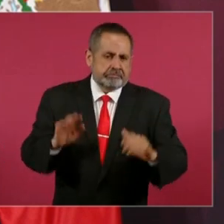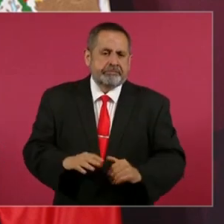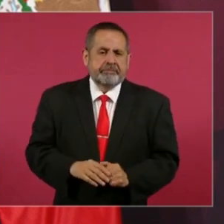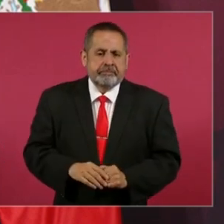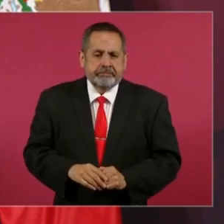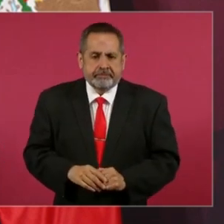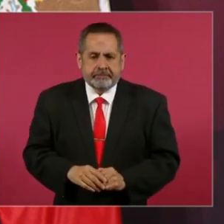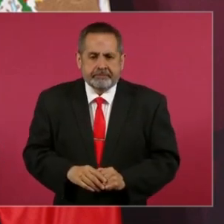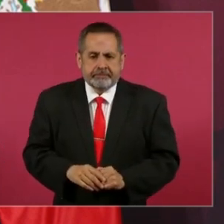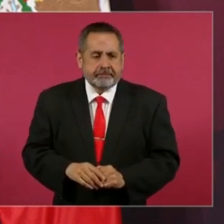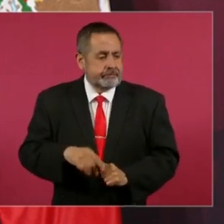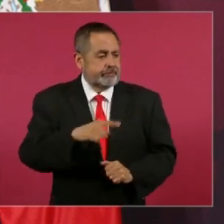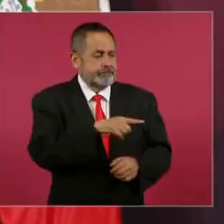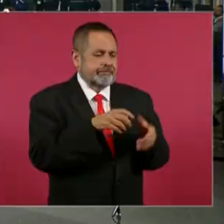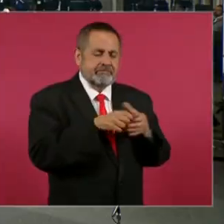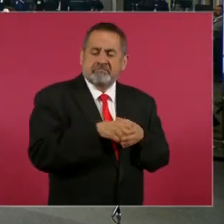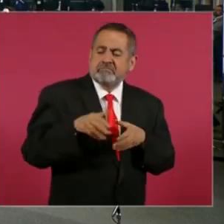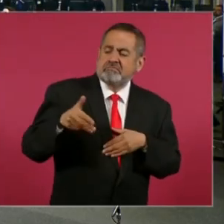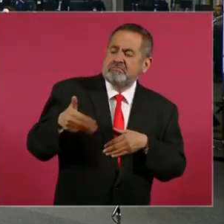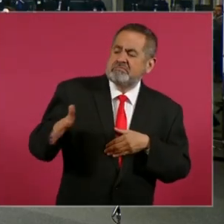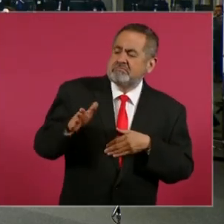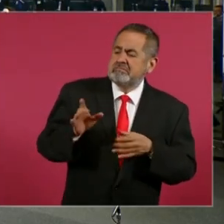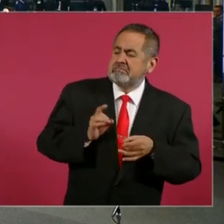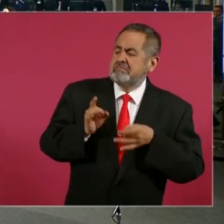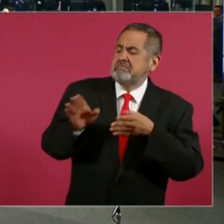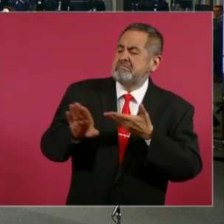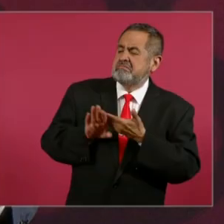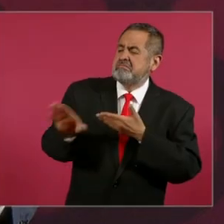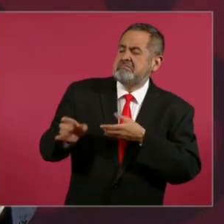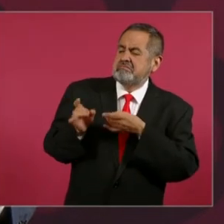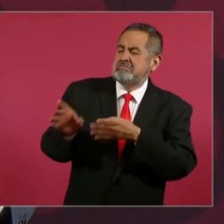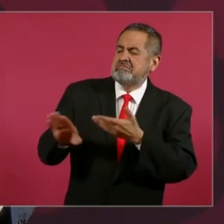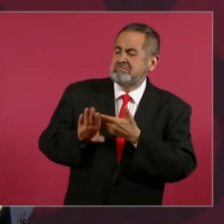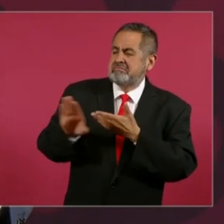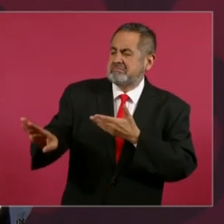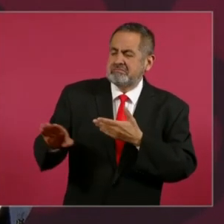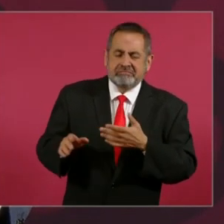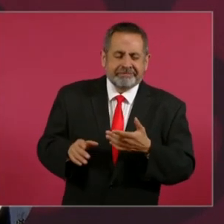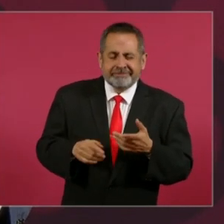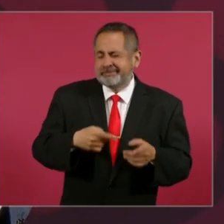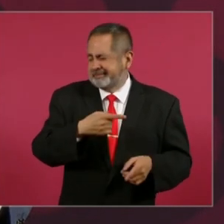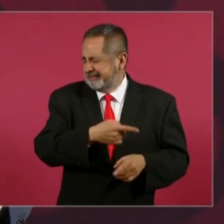Sí, muy clasistas, muy racistas, sí,